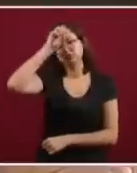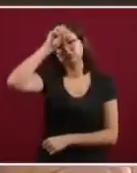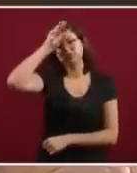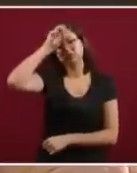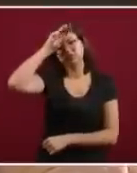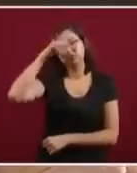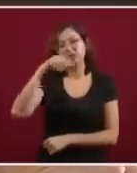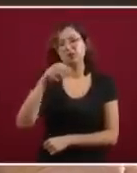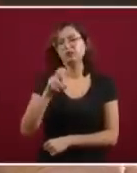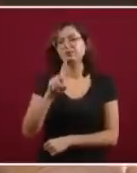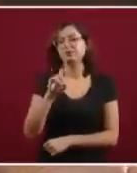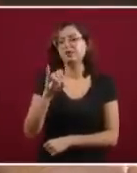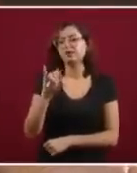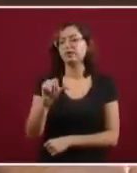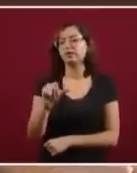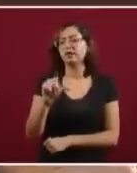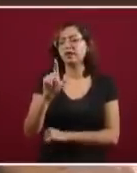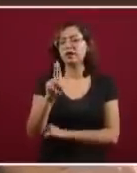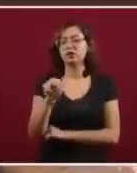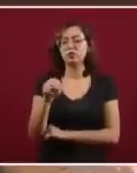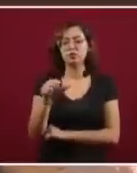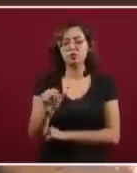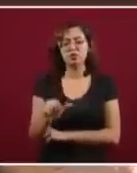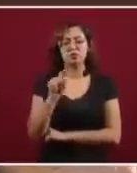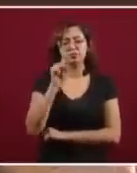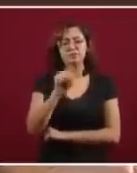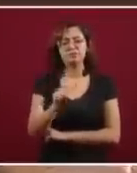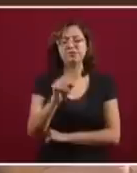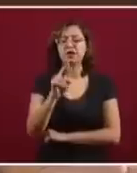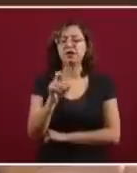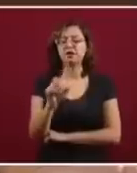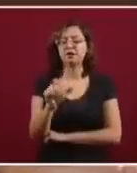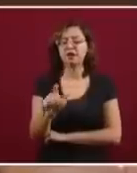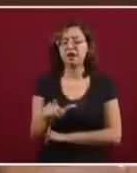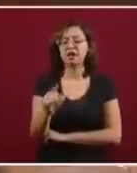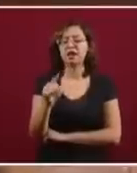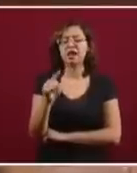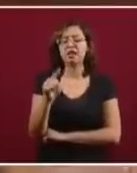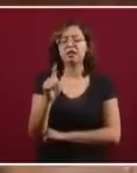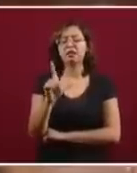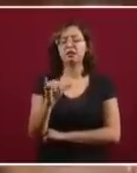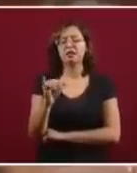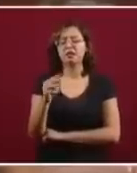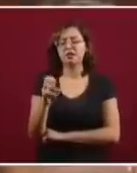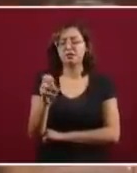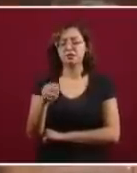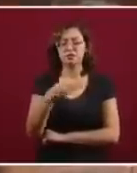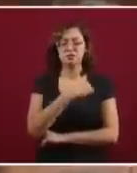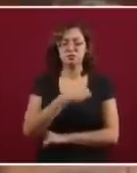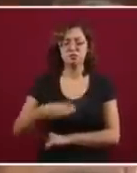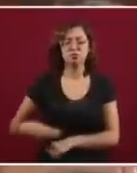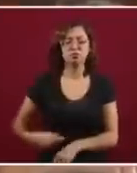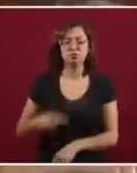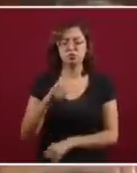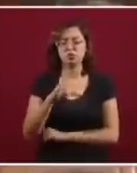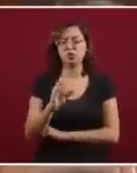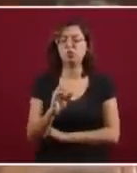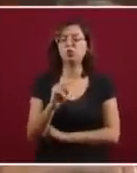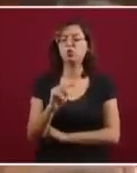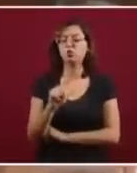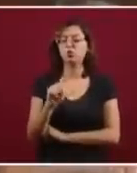minera media luna de real del limón municipio de cocula en guerrero usted dio instrucciones al